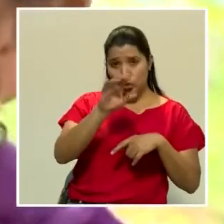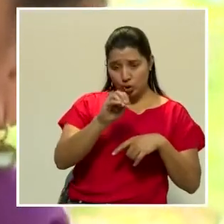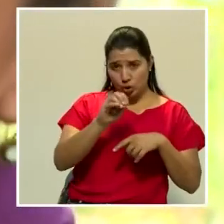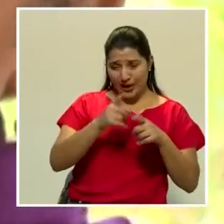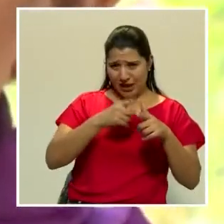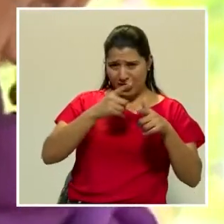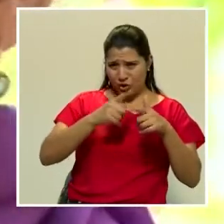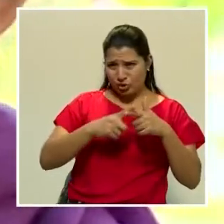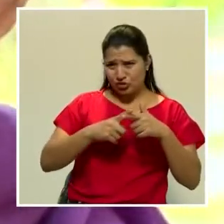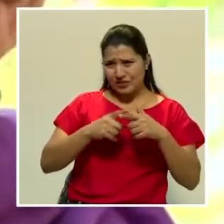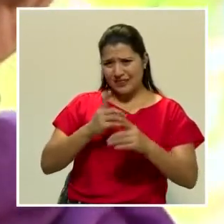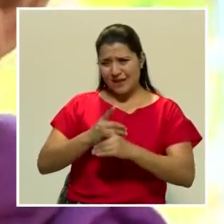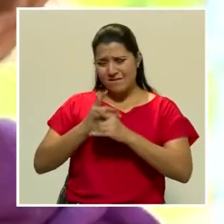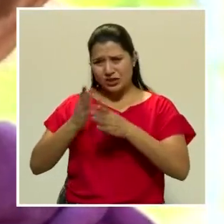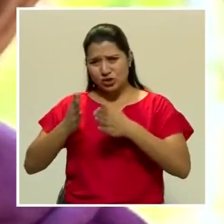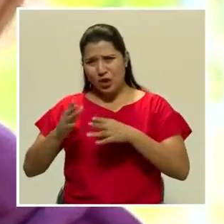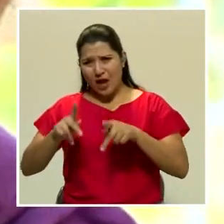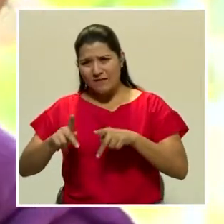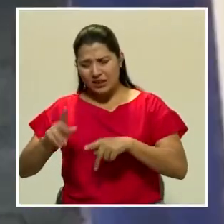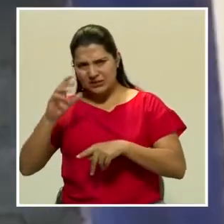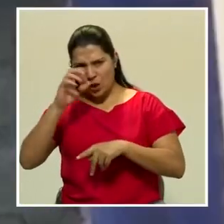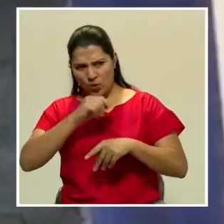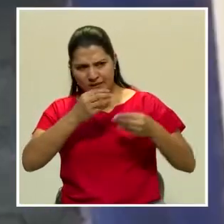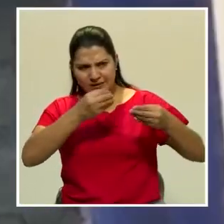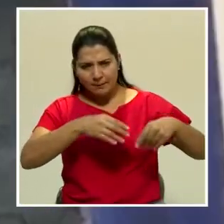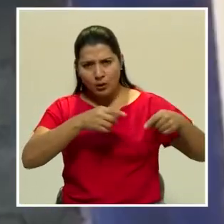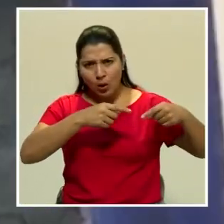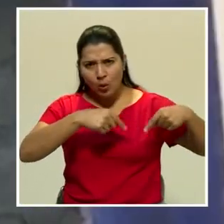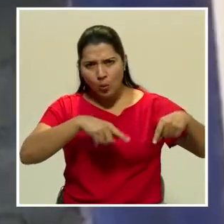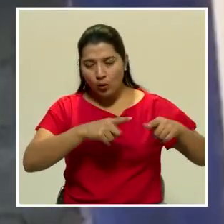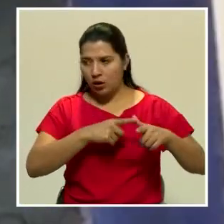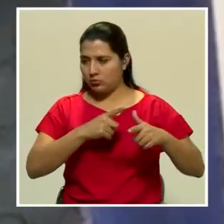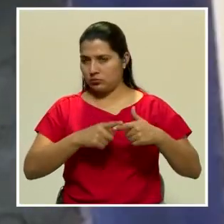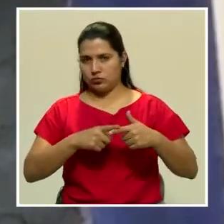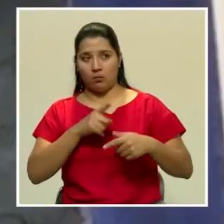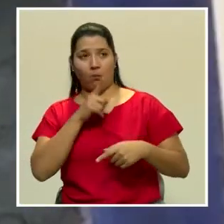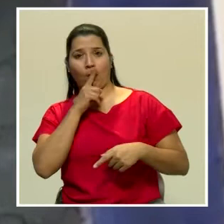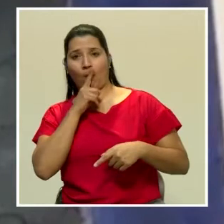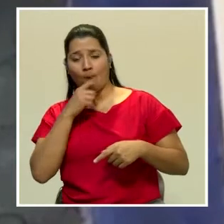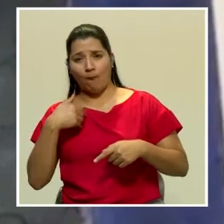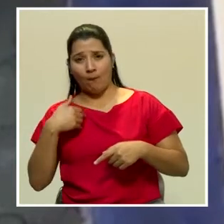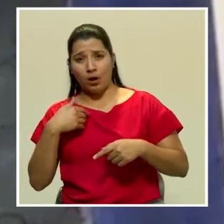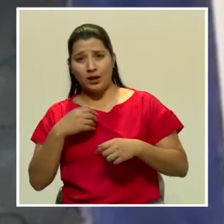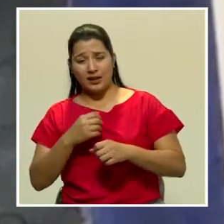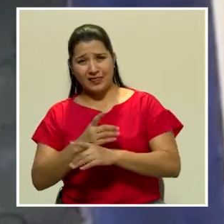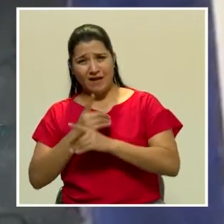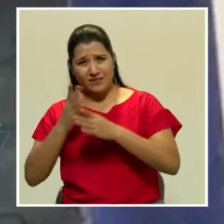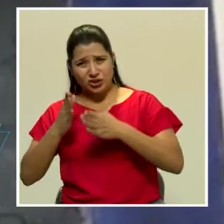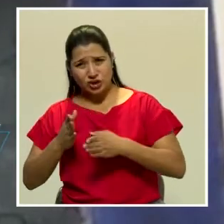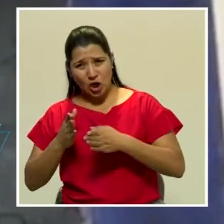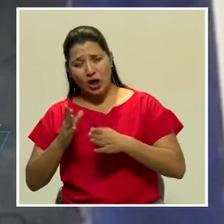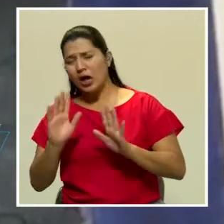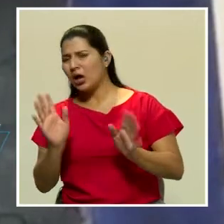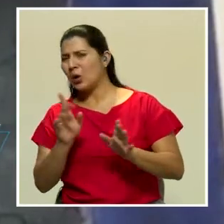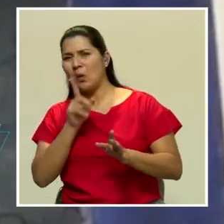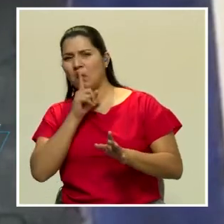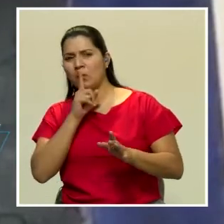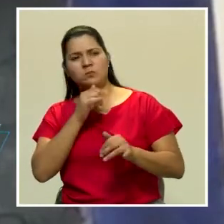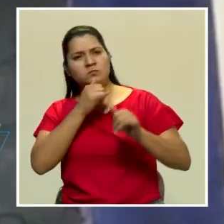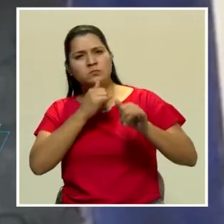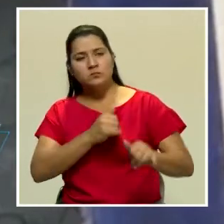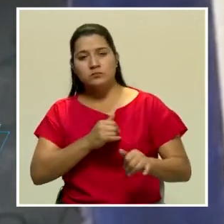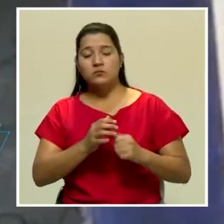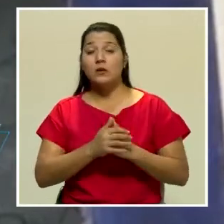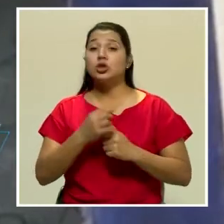defensora elevó el caso al Ministerio Público. Posterior a esta reunión, solicité a lo interno agrupar toda la